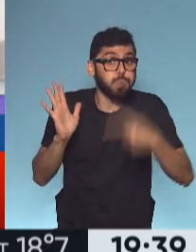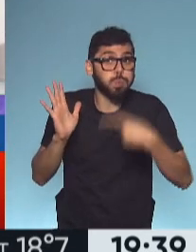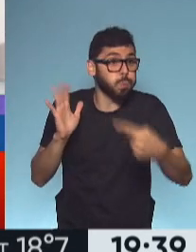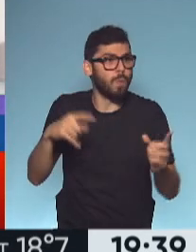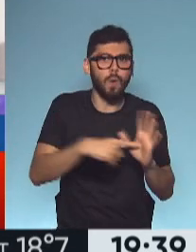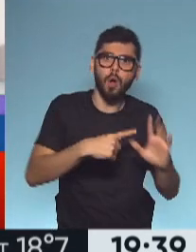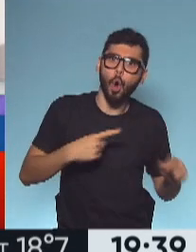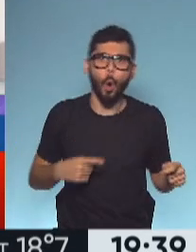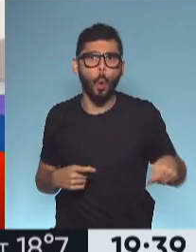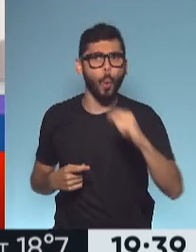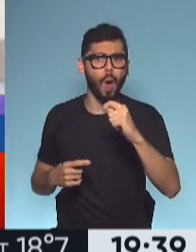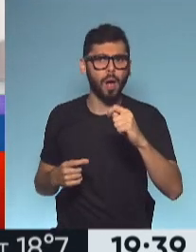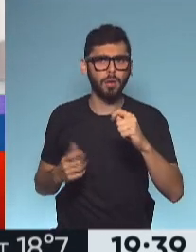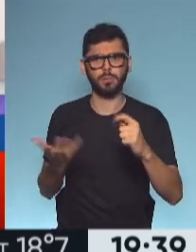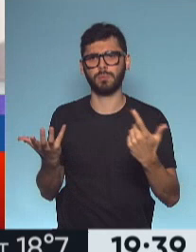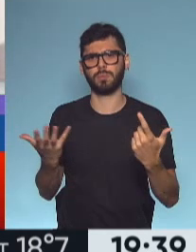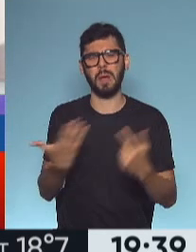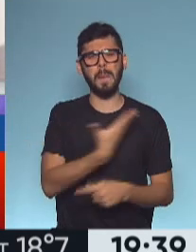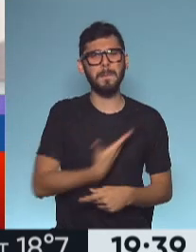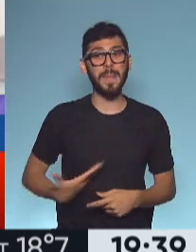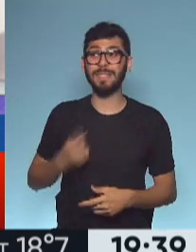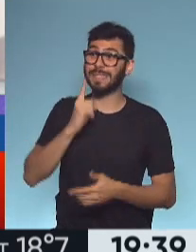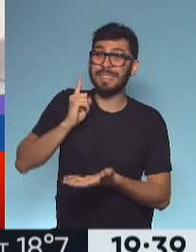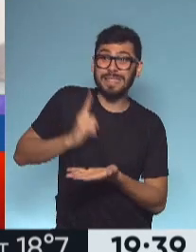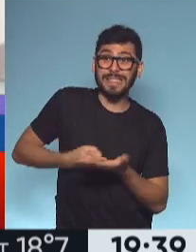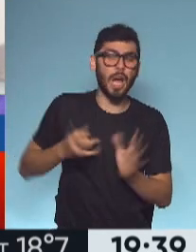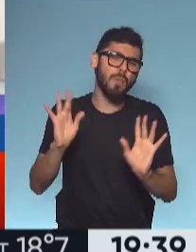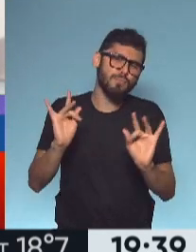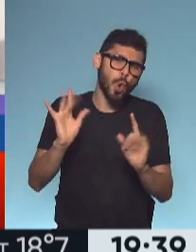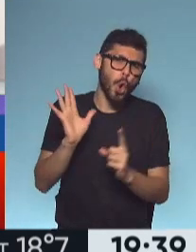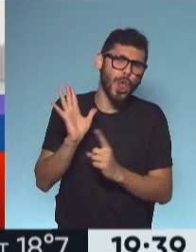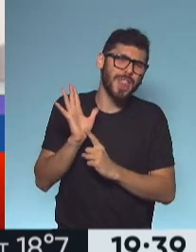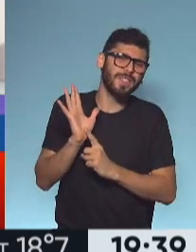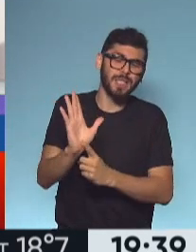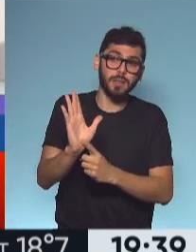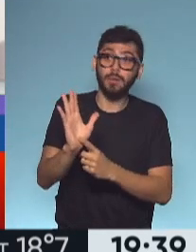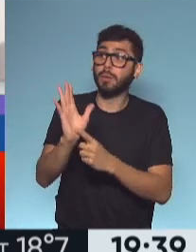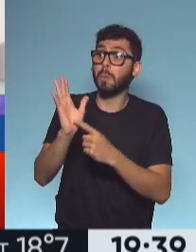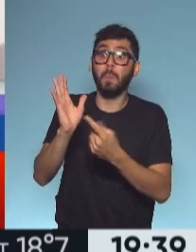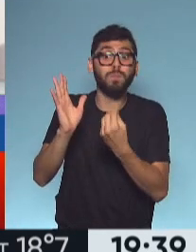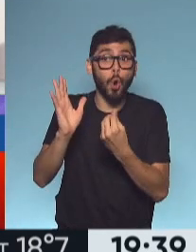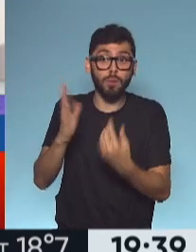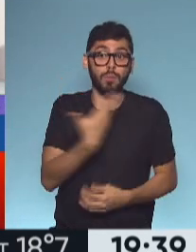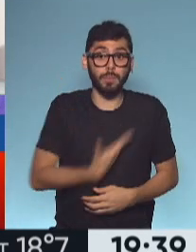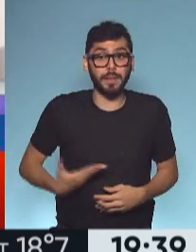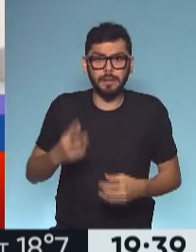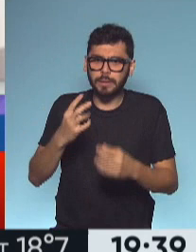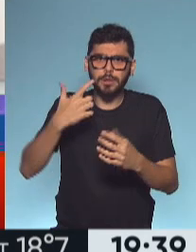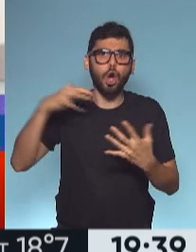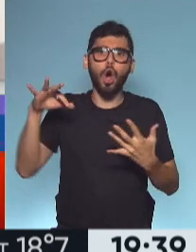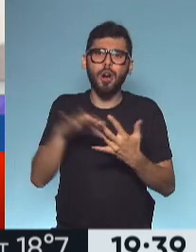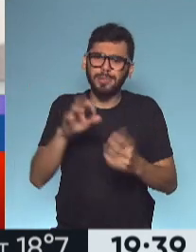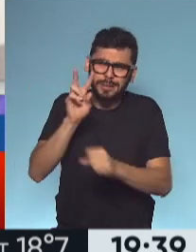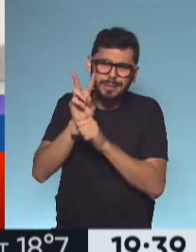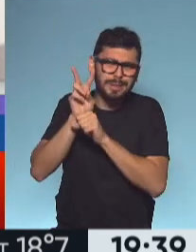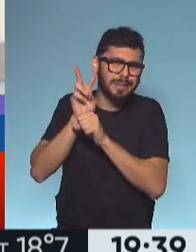que adopta nuestro presidente, que sabemos que es una decisión muy compleja, se vincula al compromiso que tiene el presidente del cuidado no solo de porteños,